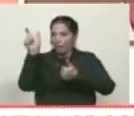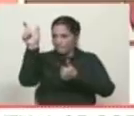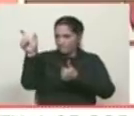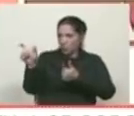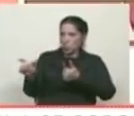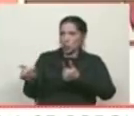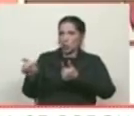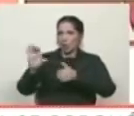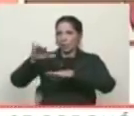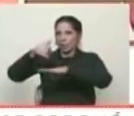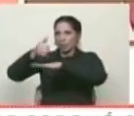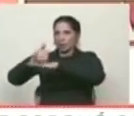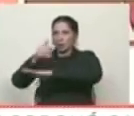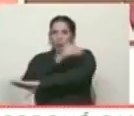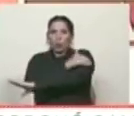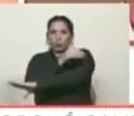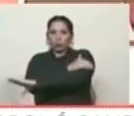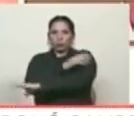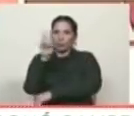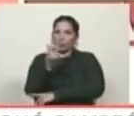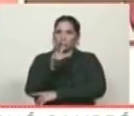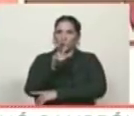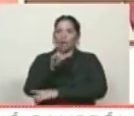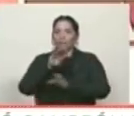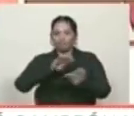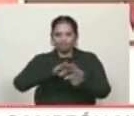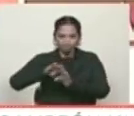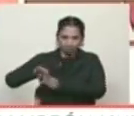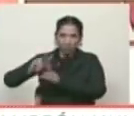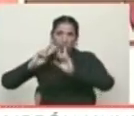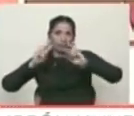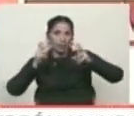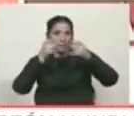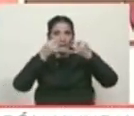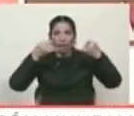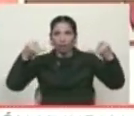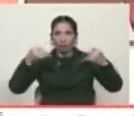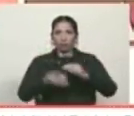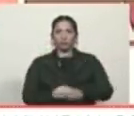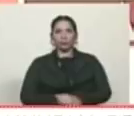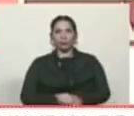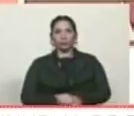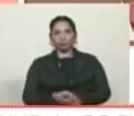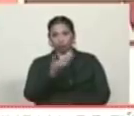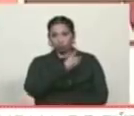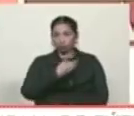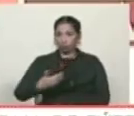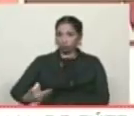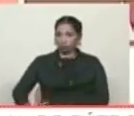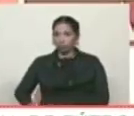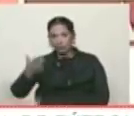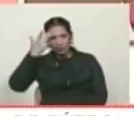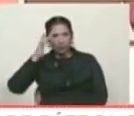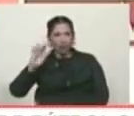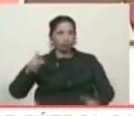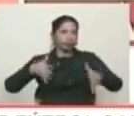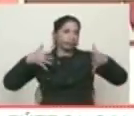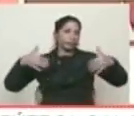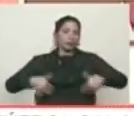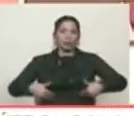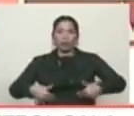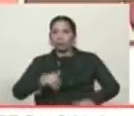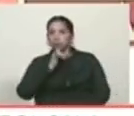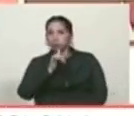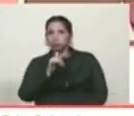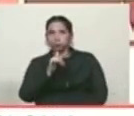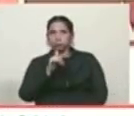oposición venezolana. Sobre el tema eléctrico, el presidente creo que ha hecho un gran esfuerzo por mantener informado